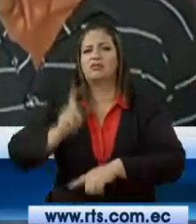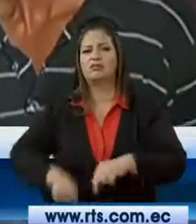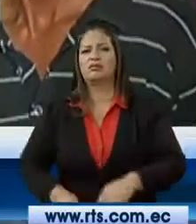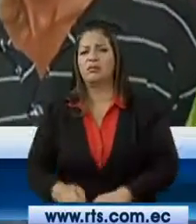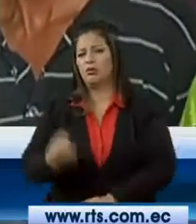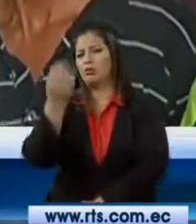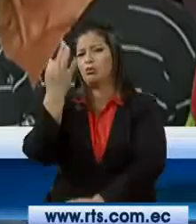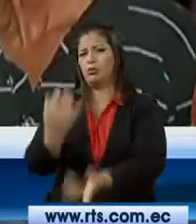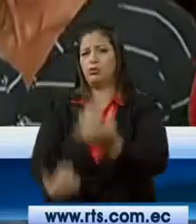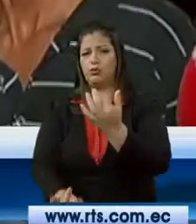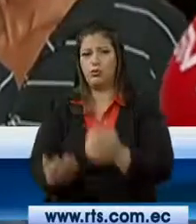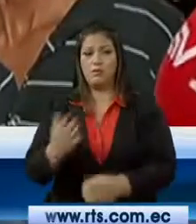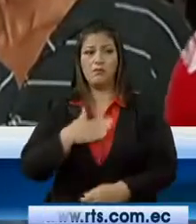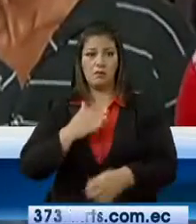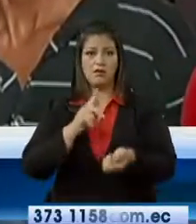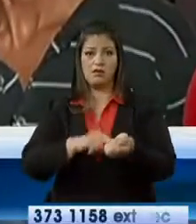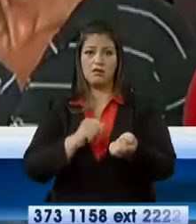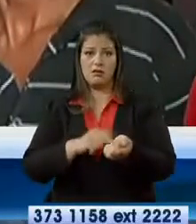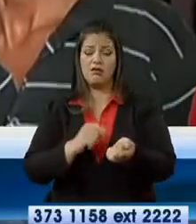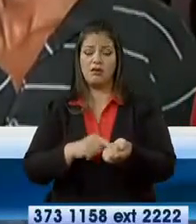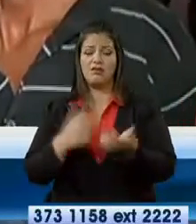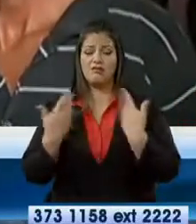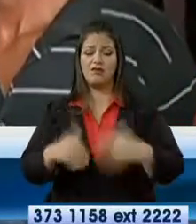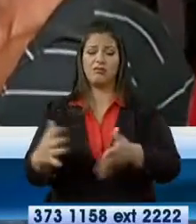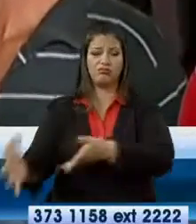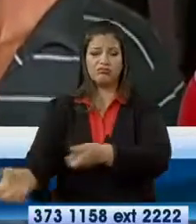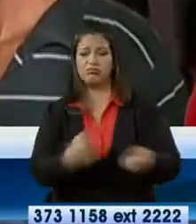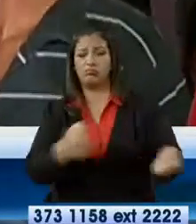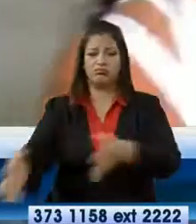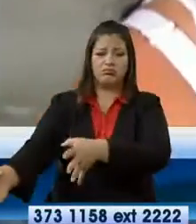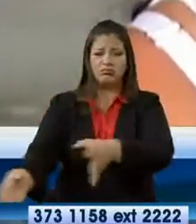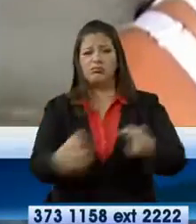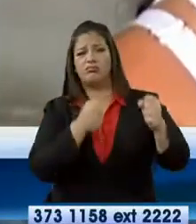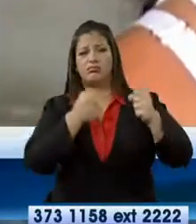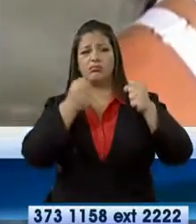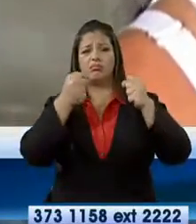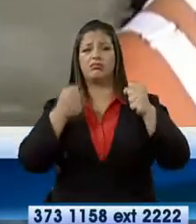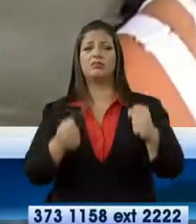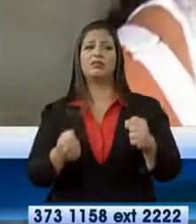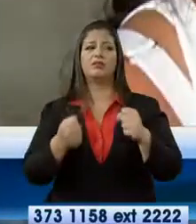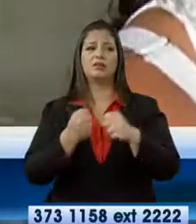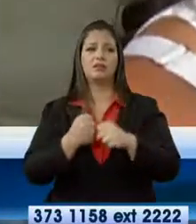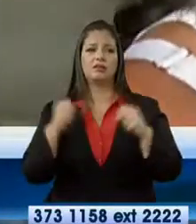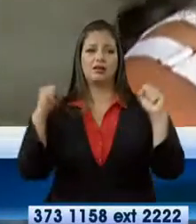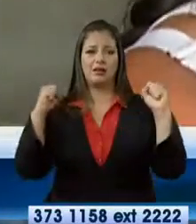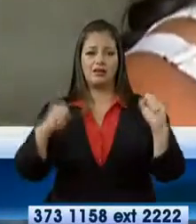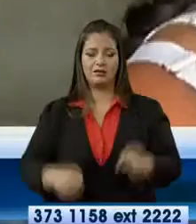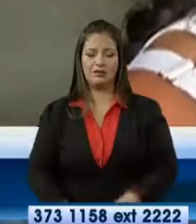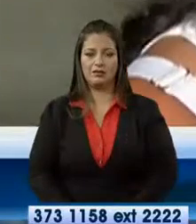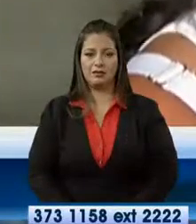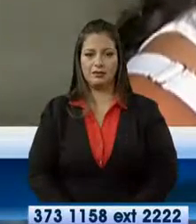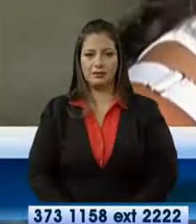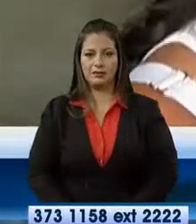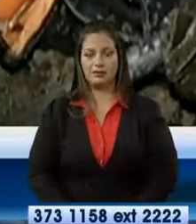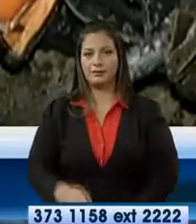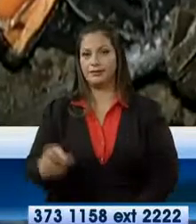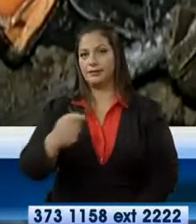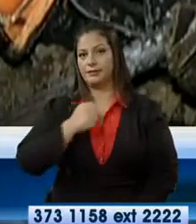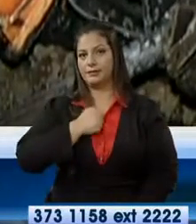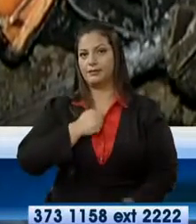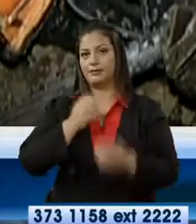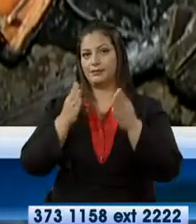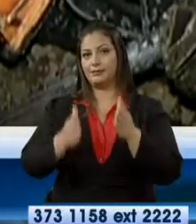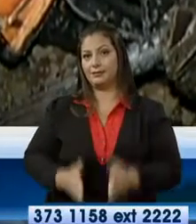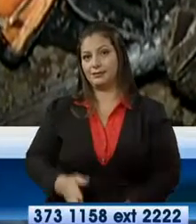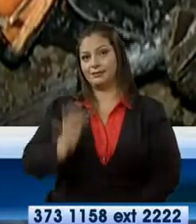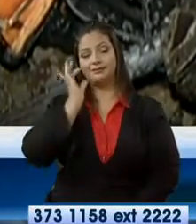sea, mi hermano salieron, ya yo la avancé a sacar a todito allá afuera ya. Mariana Criollo, propietaria de la vivienda, manifiesta